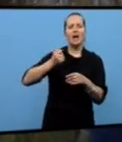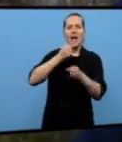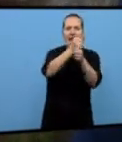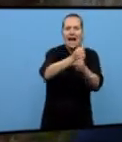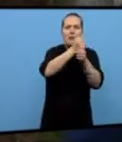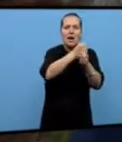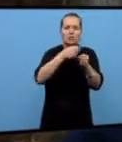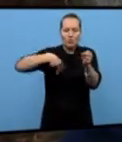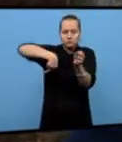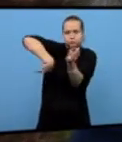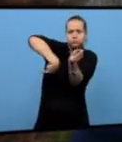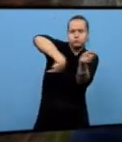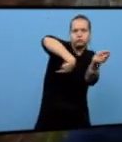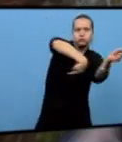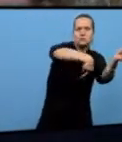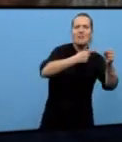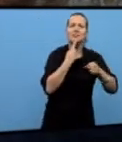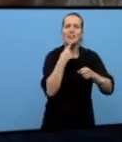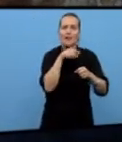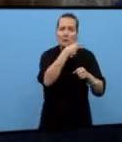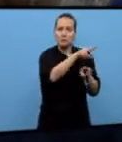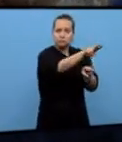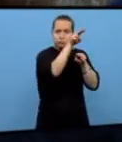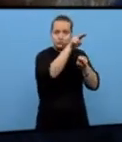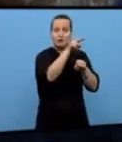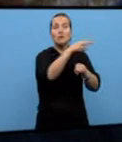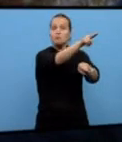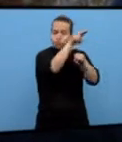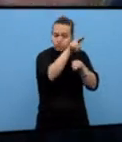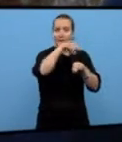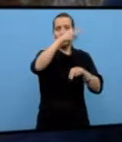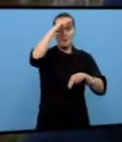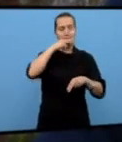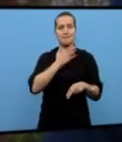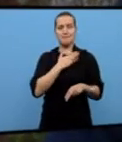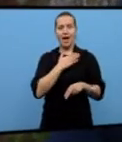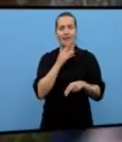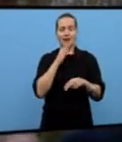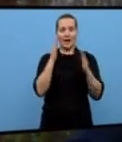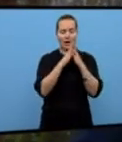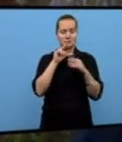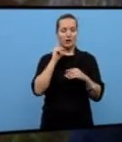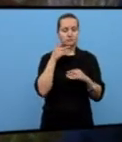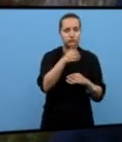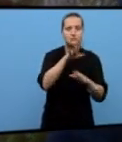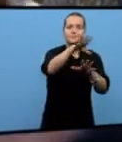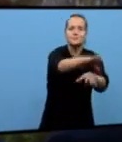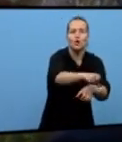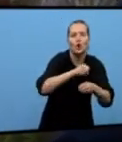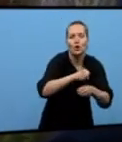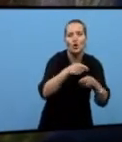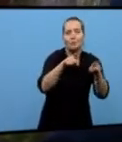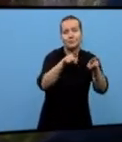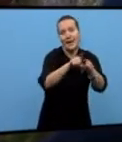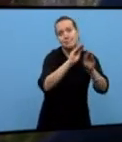a ejecutar, ¿no? Entonces lo ejecutaron y fue cuando mi padre salió de su casa hasta este lugar a recoger el cuerpo de mi tío